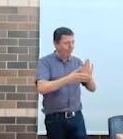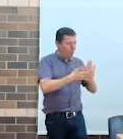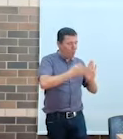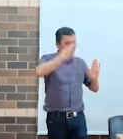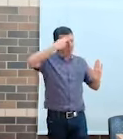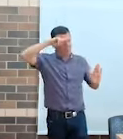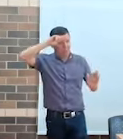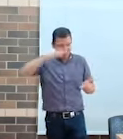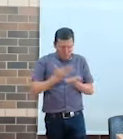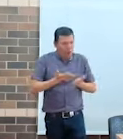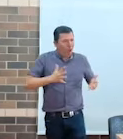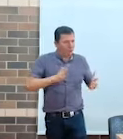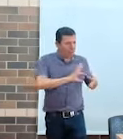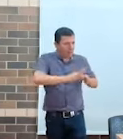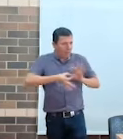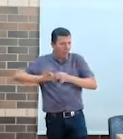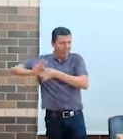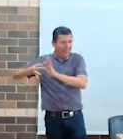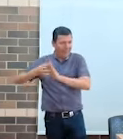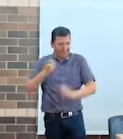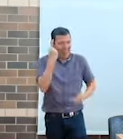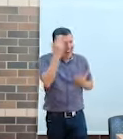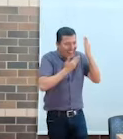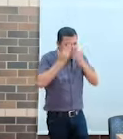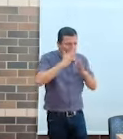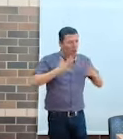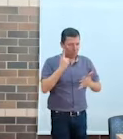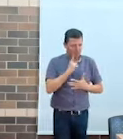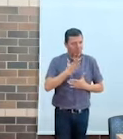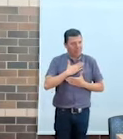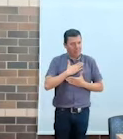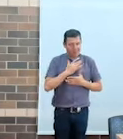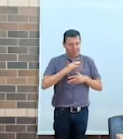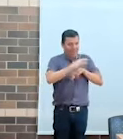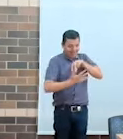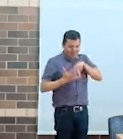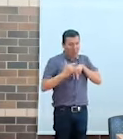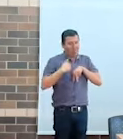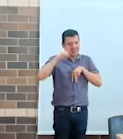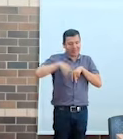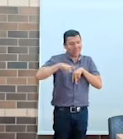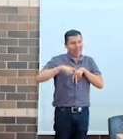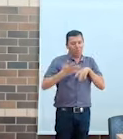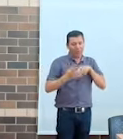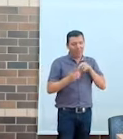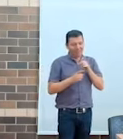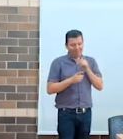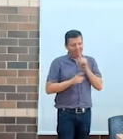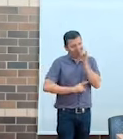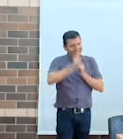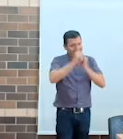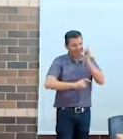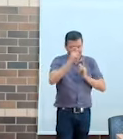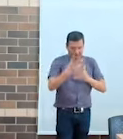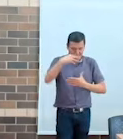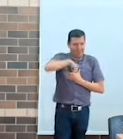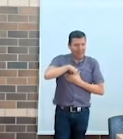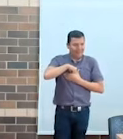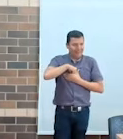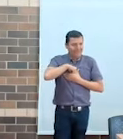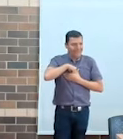Por eso es importante comprender cuál es el fundamento, cuáles son las bases de lo que se vive. Por eso necesitamos entender